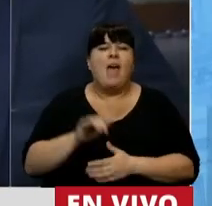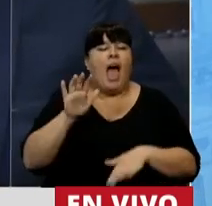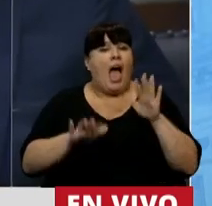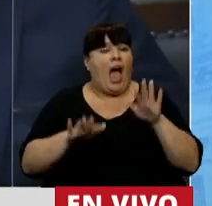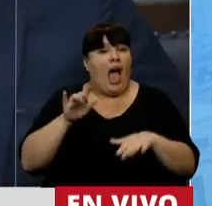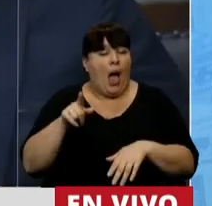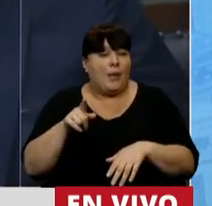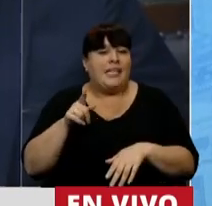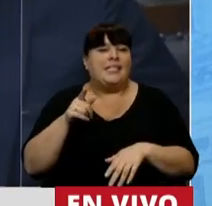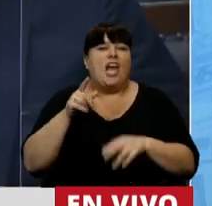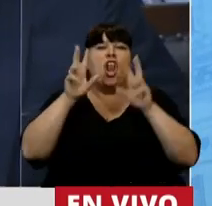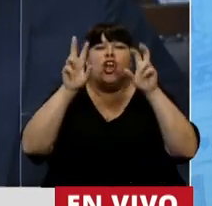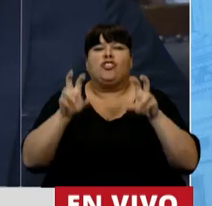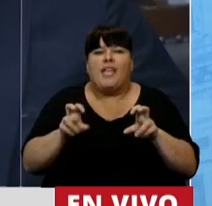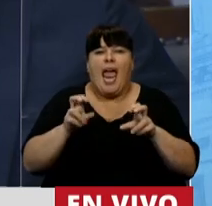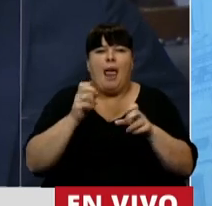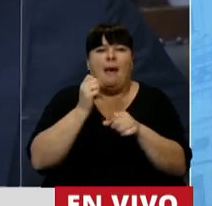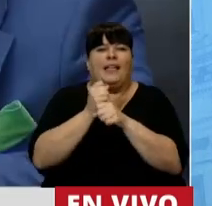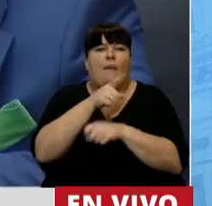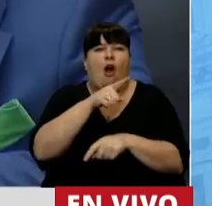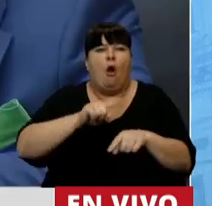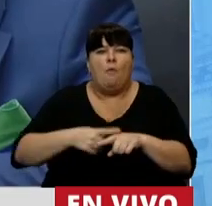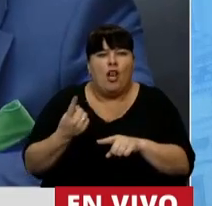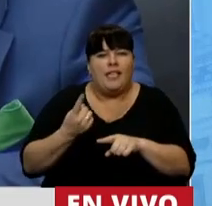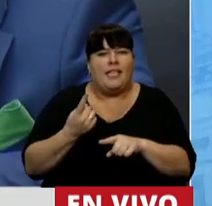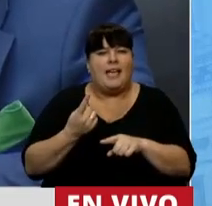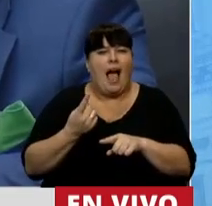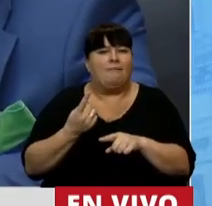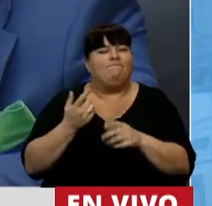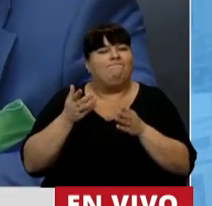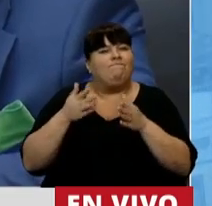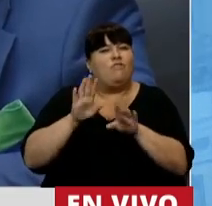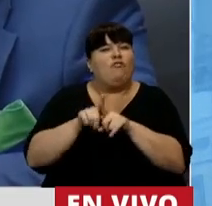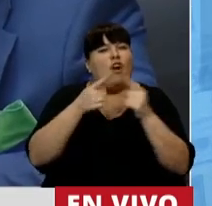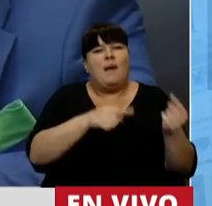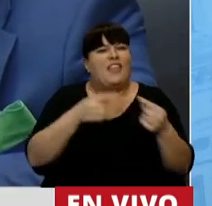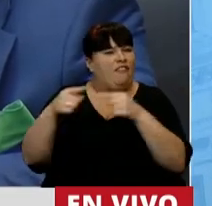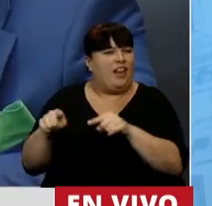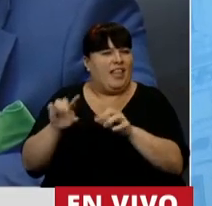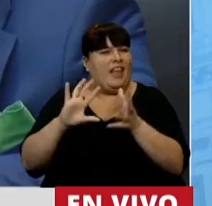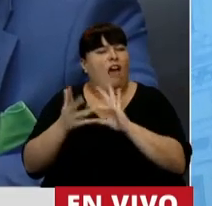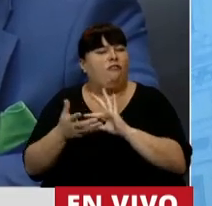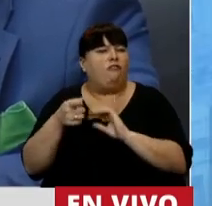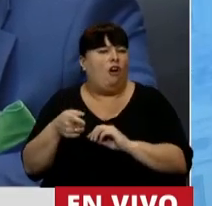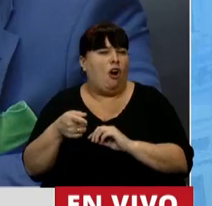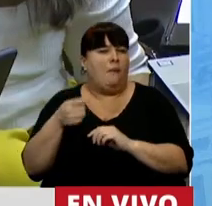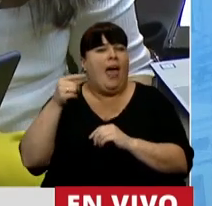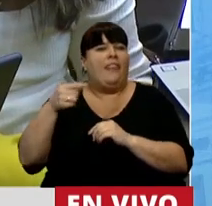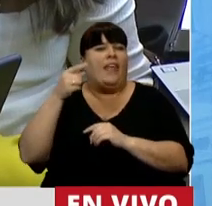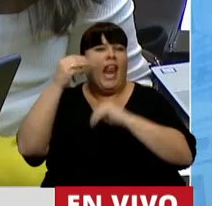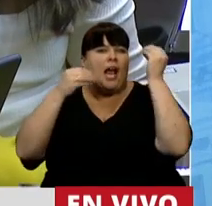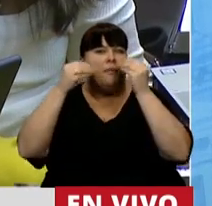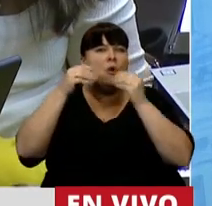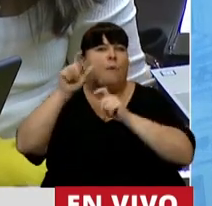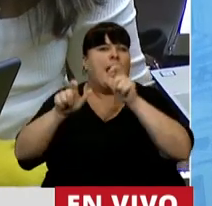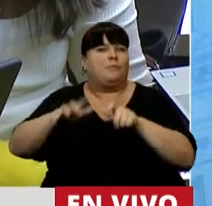veces la agenda de la política va en una dirección muy diferente a las preocupaciones